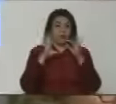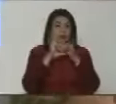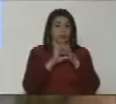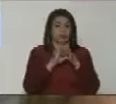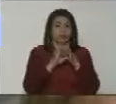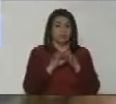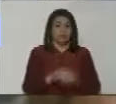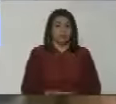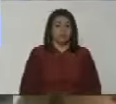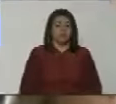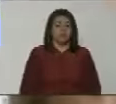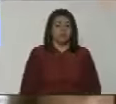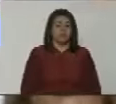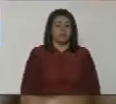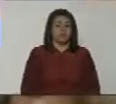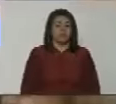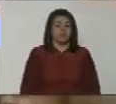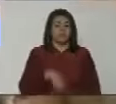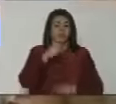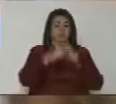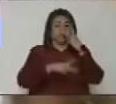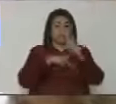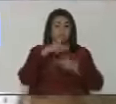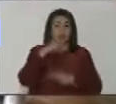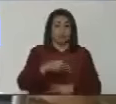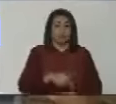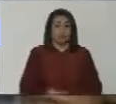a carácter político,